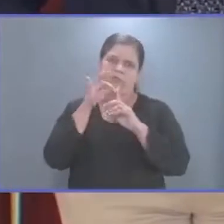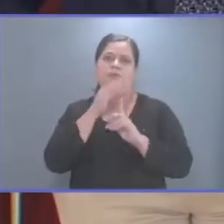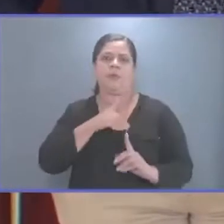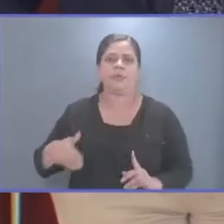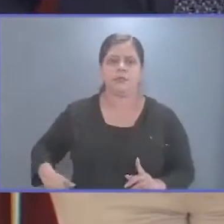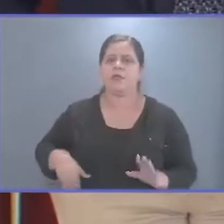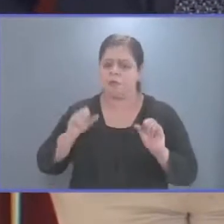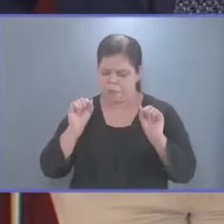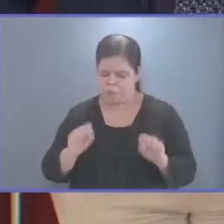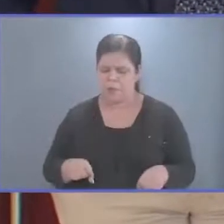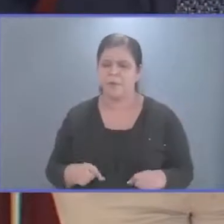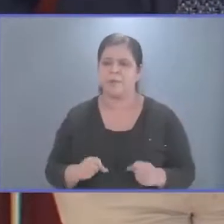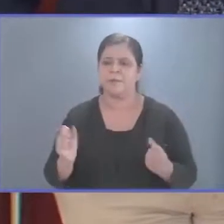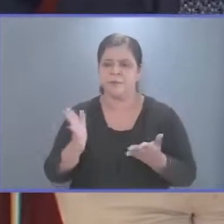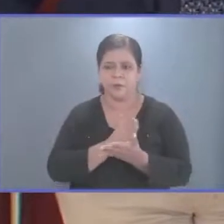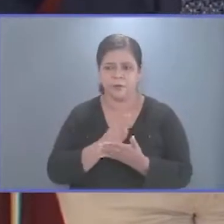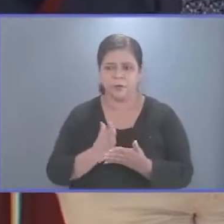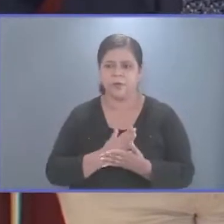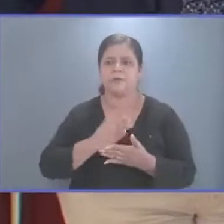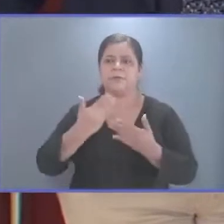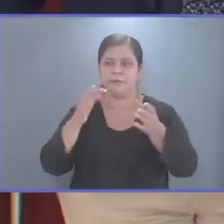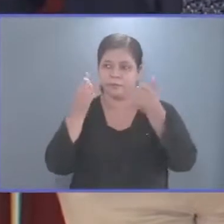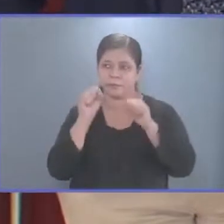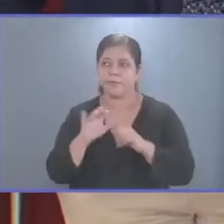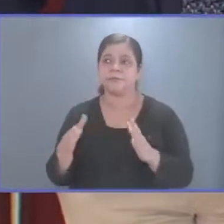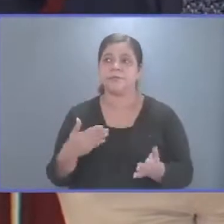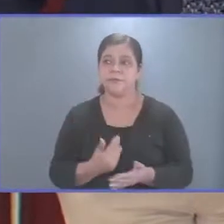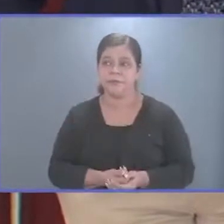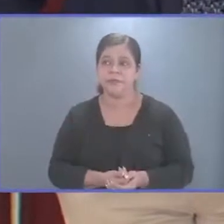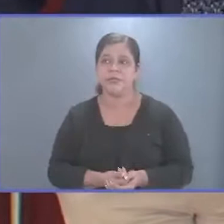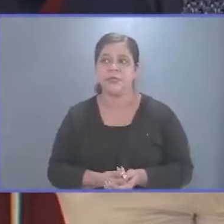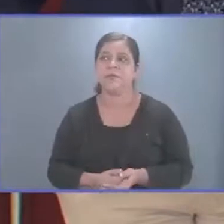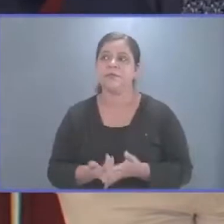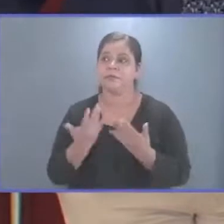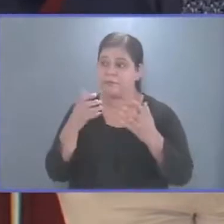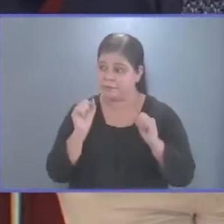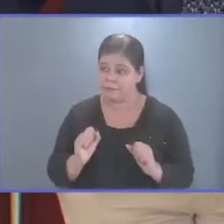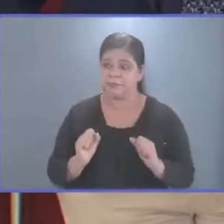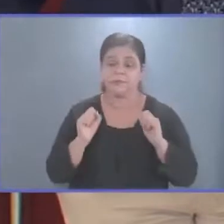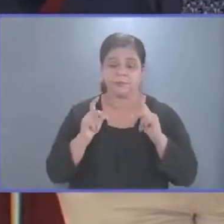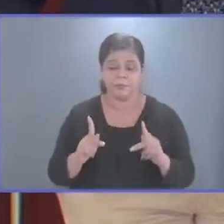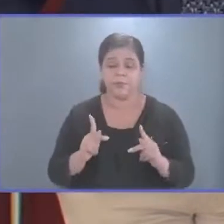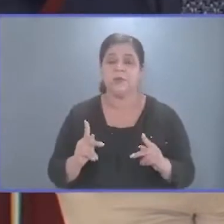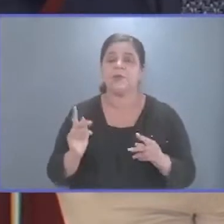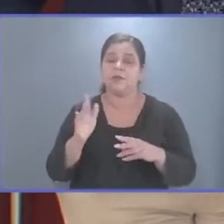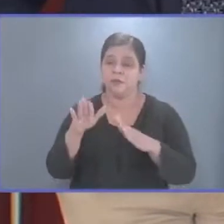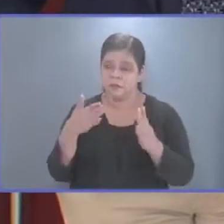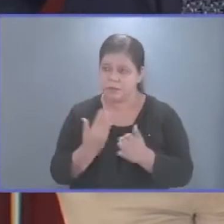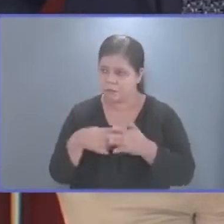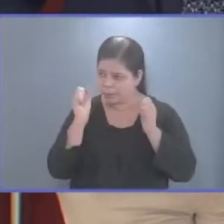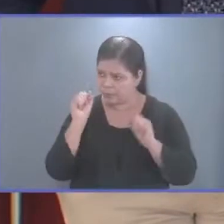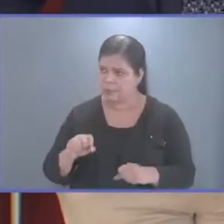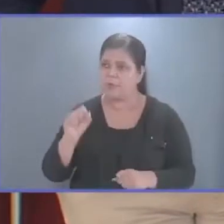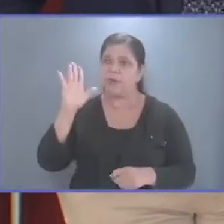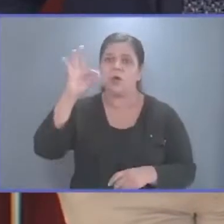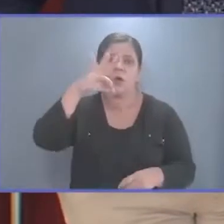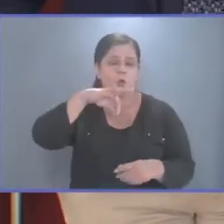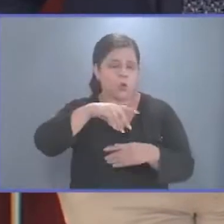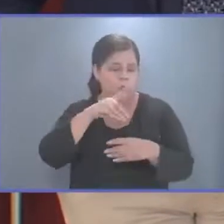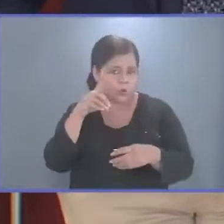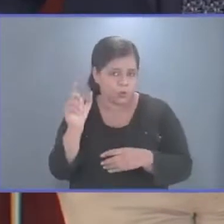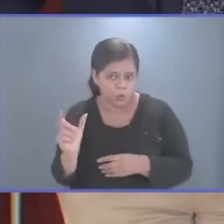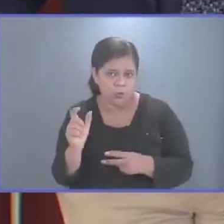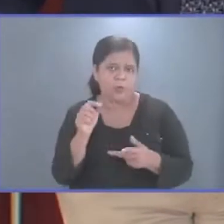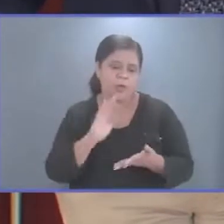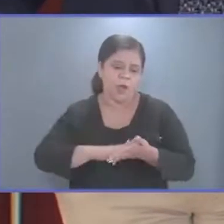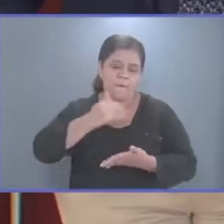no va a haber ningún salvadoreño en el exterior que se va a quedar sin votar, es porque se ha dado la posibilidad de que puedan votar con su DUI, con